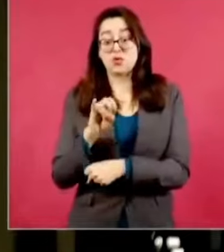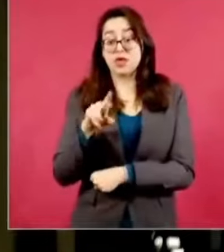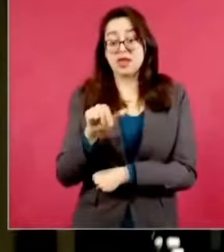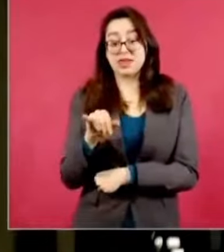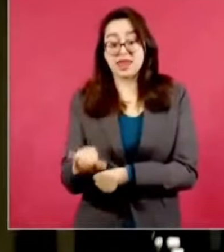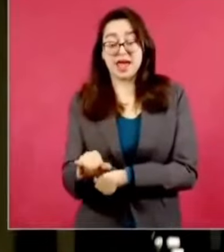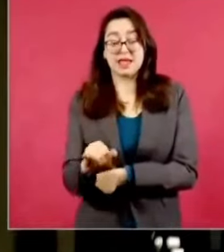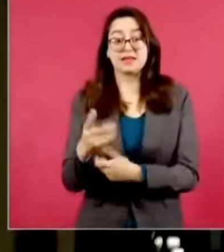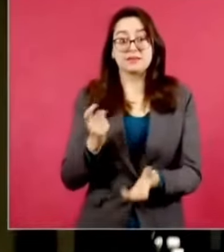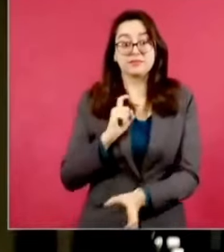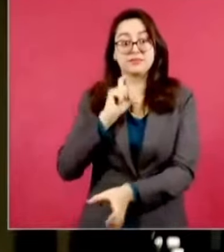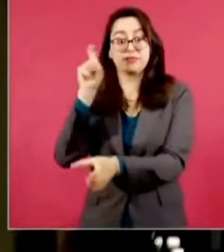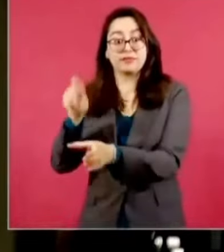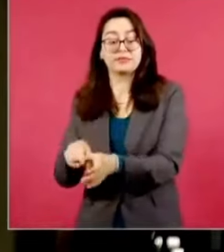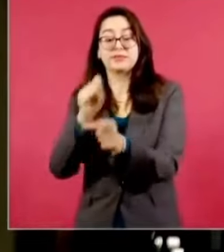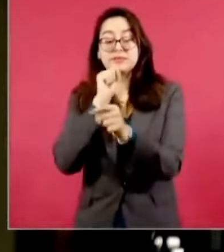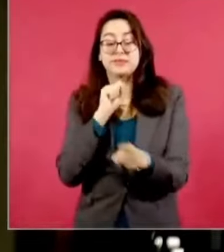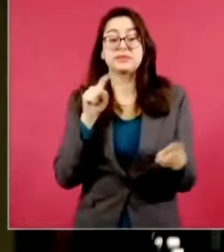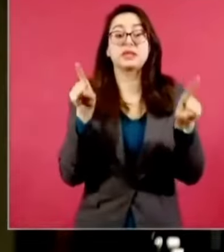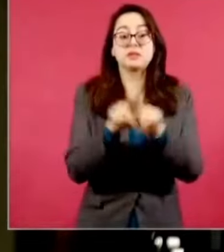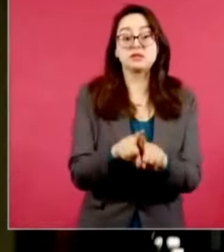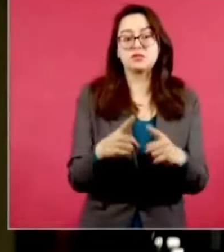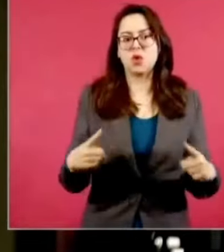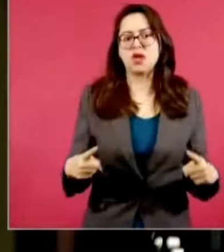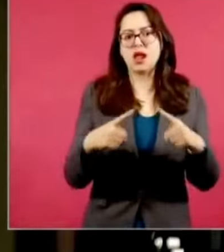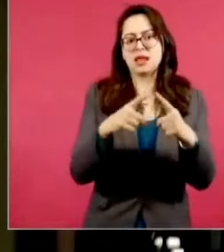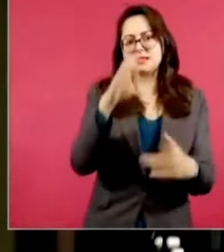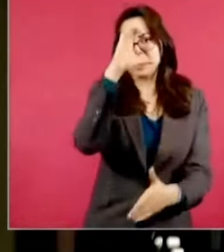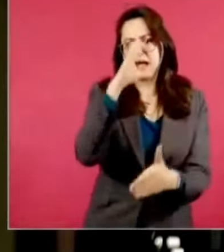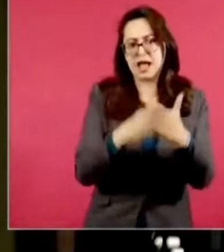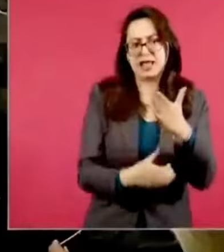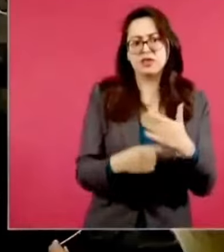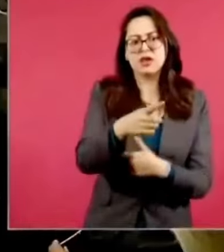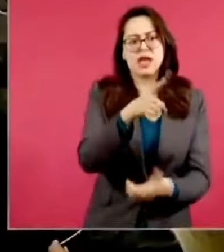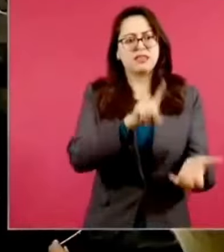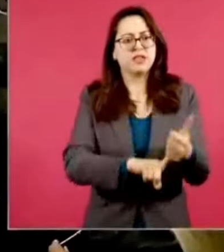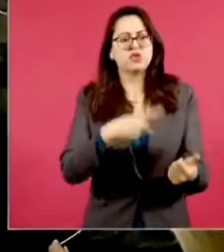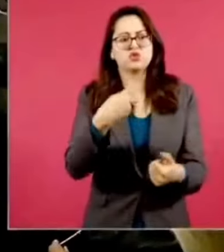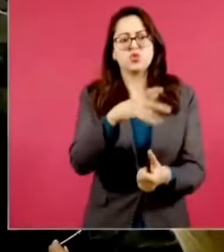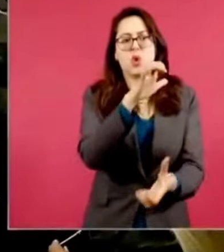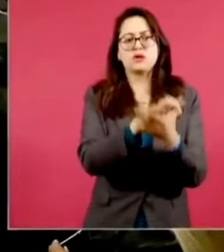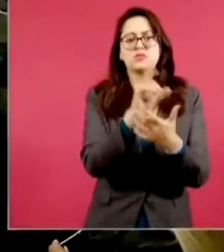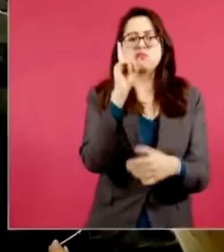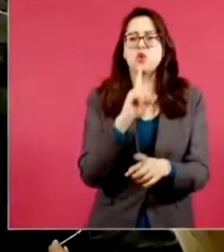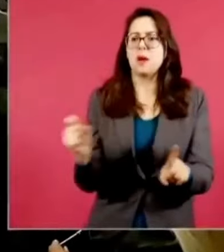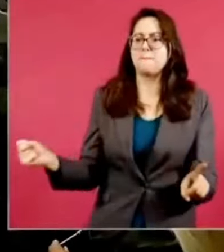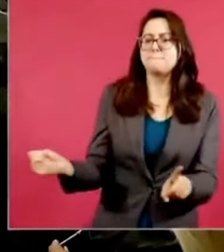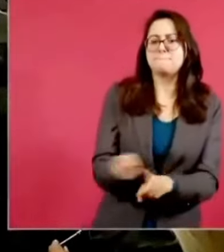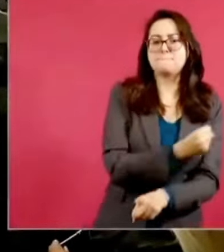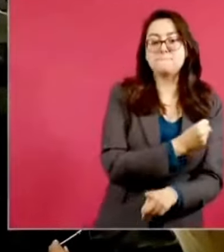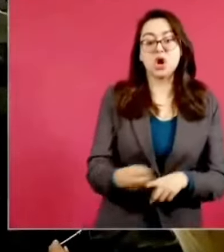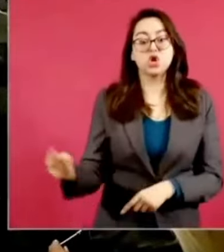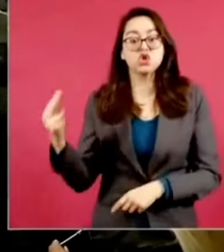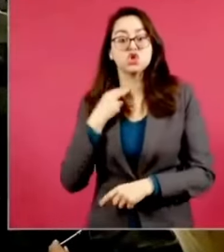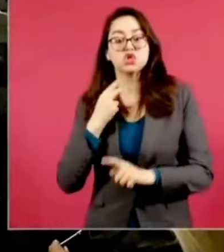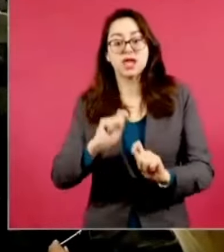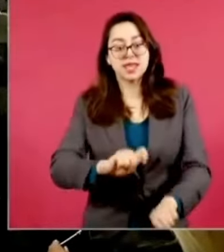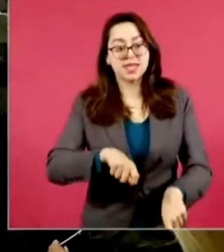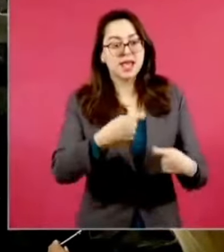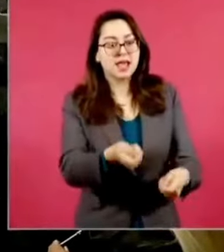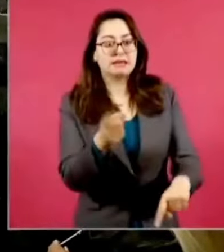y de hecho se hizo conocido en 2022 por agredir a su esposa, por lo que en el Estado de México le retiran su notaría.